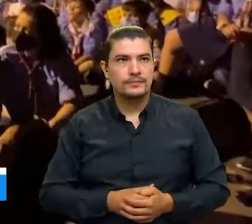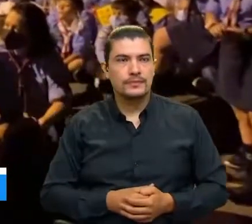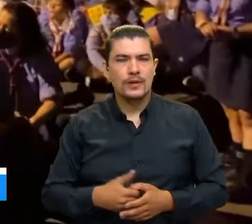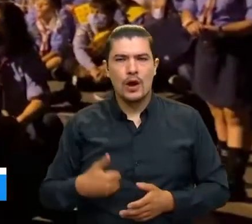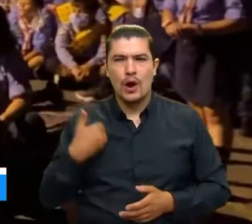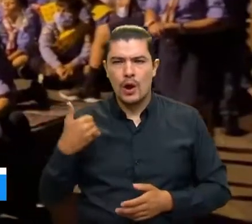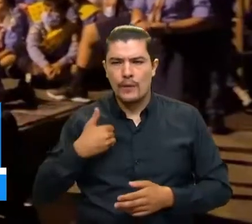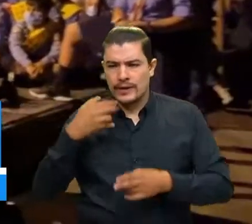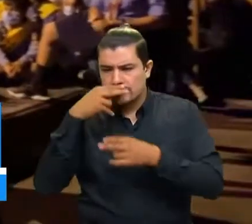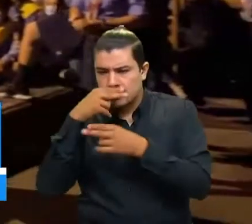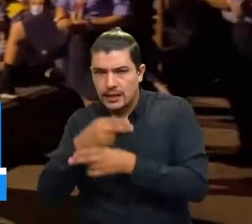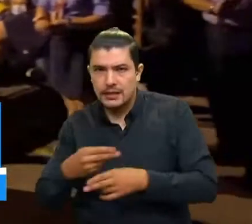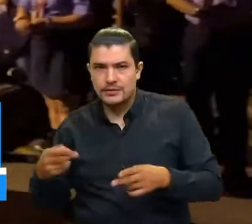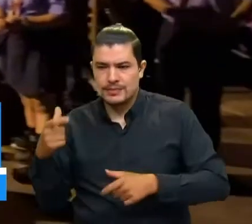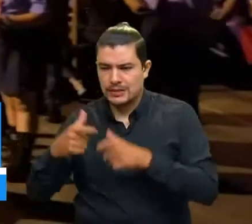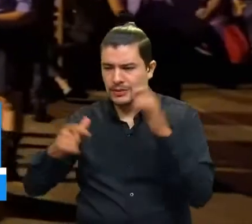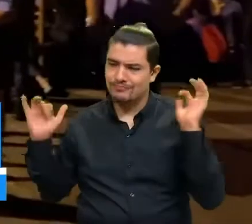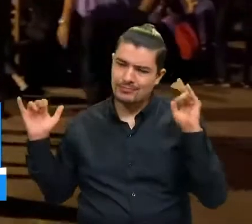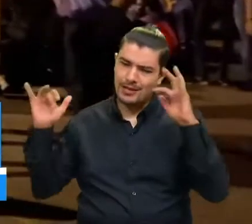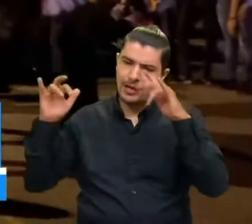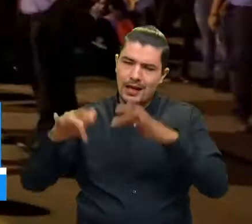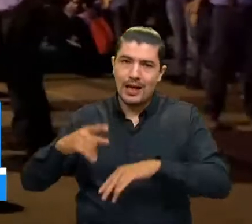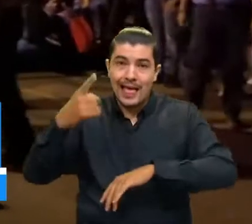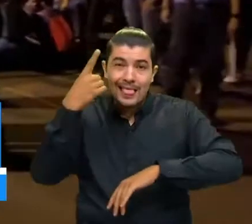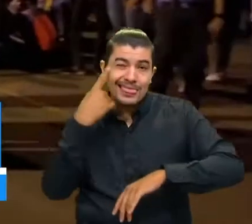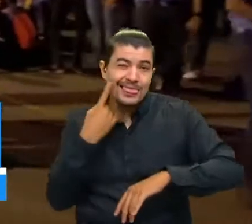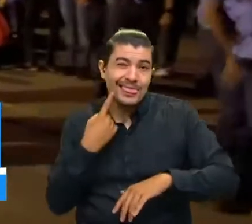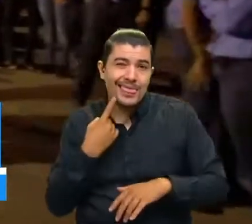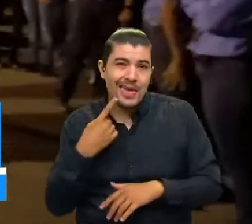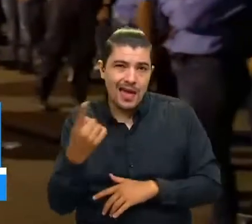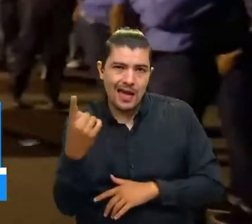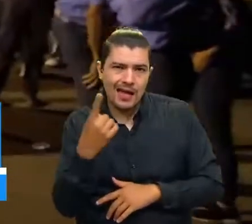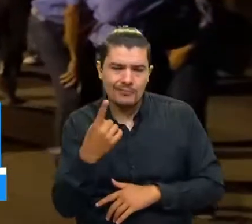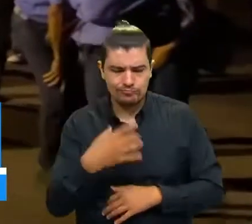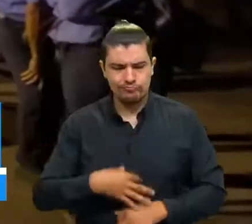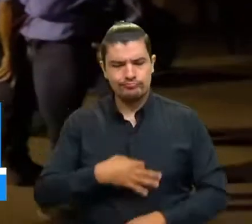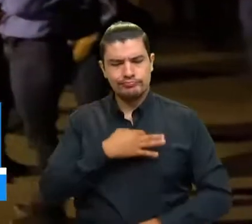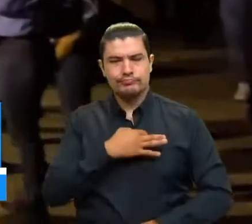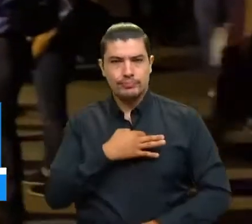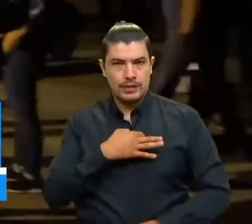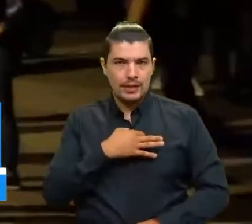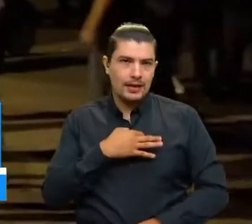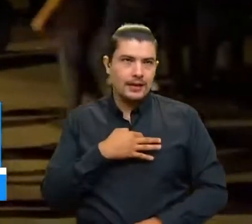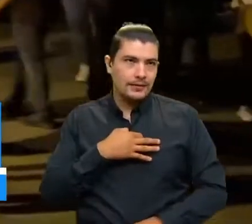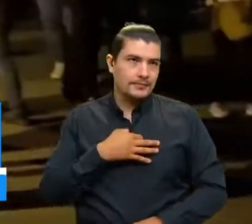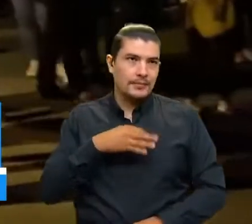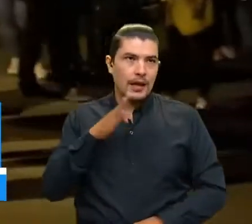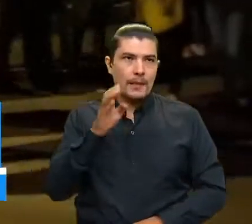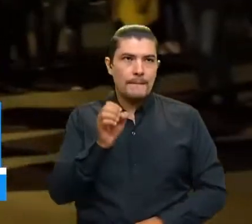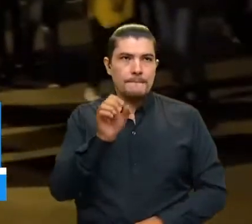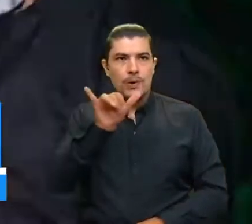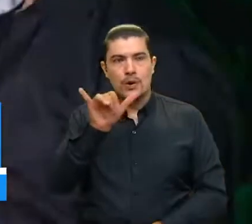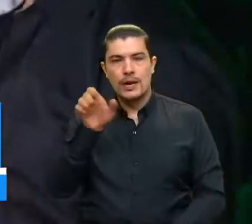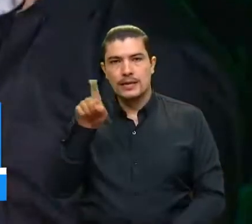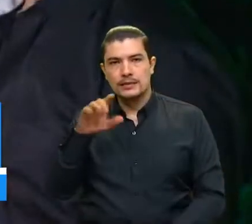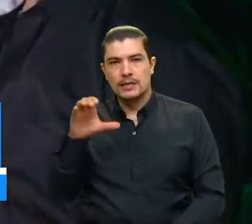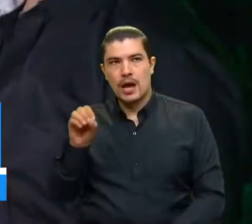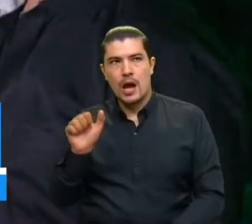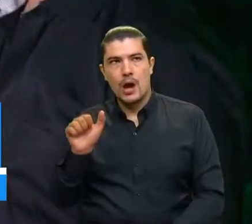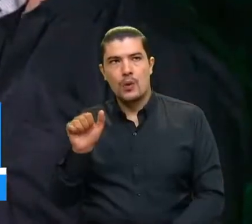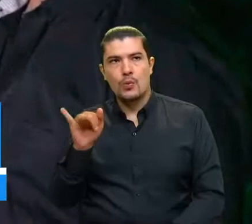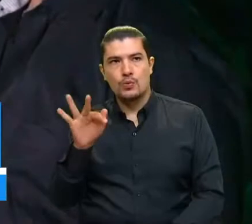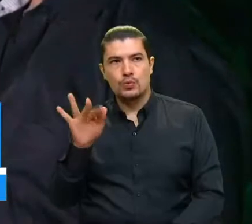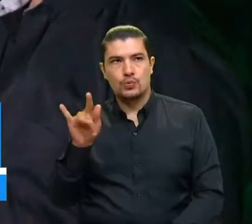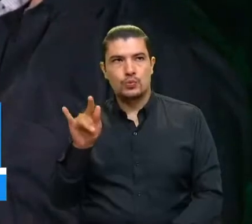Jóvenes y niños se reunieron para celebrar el Día de los Boy Scouts en Santander. Hoy celebramos el natalicio de